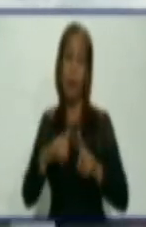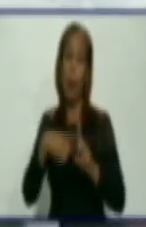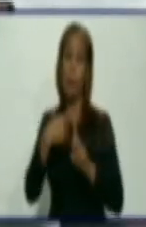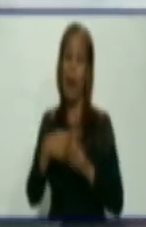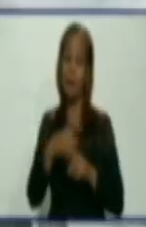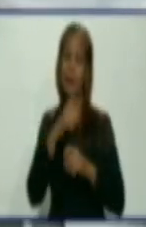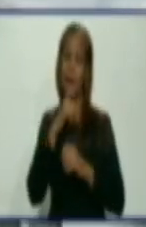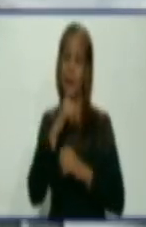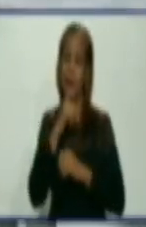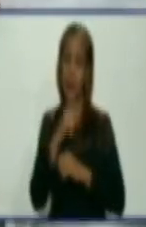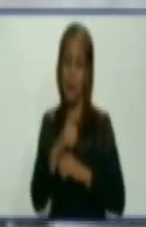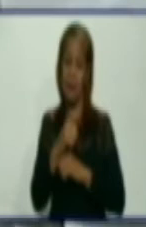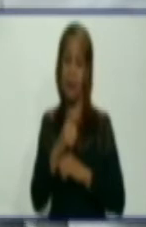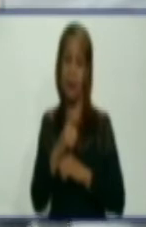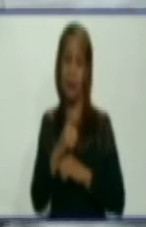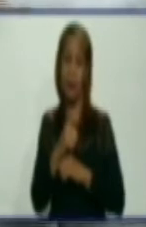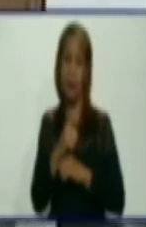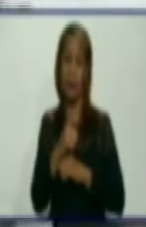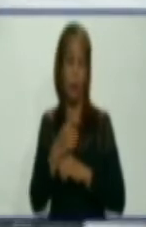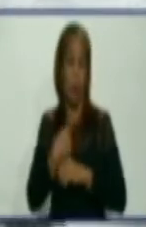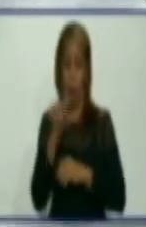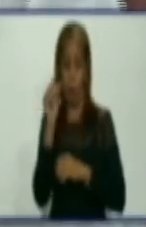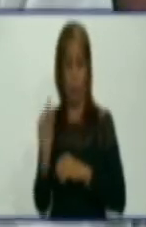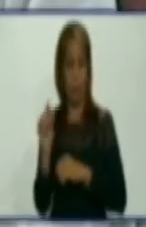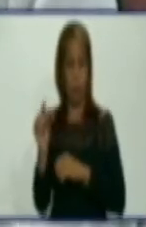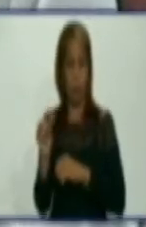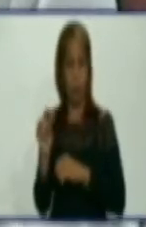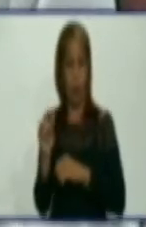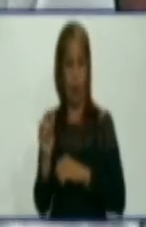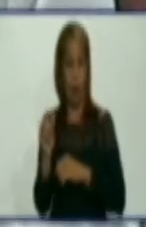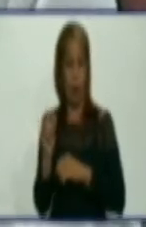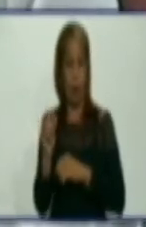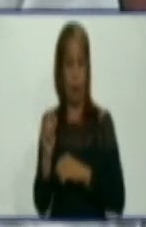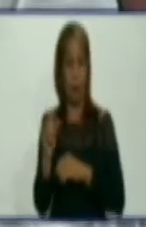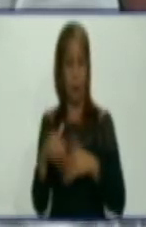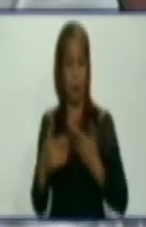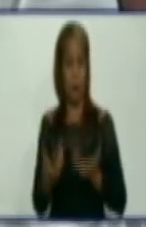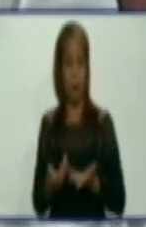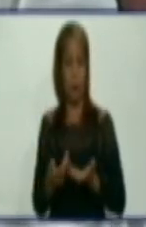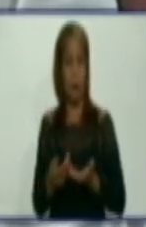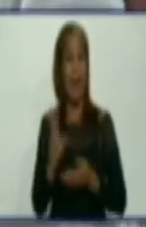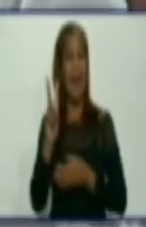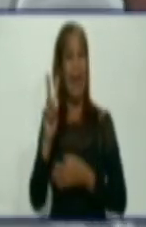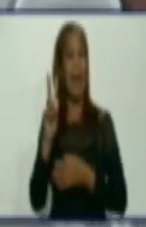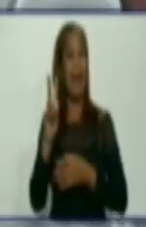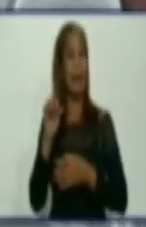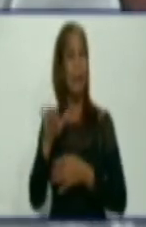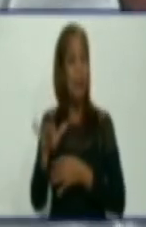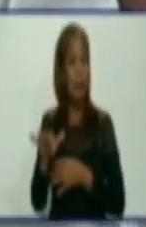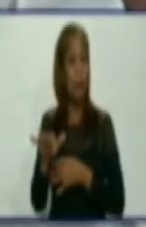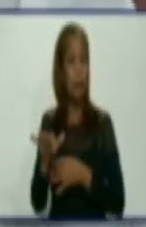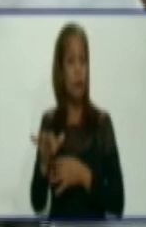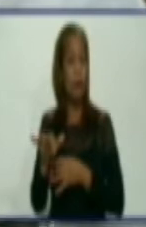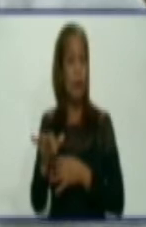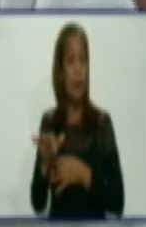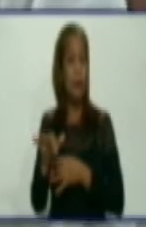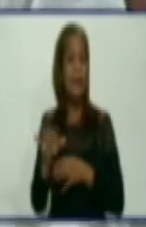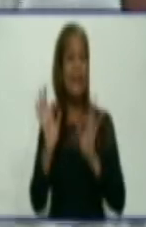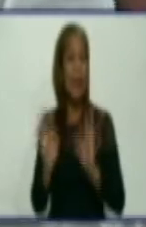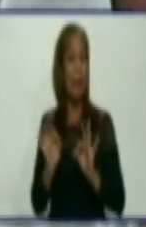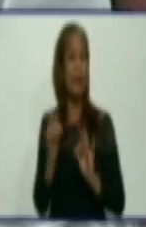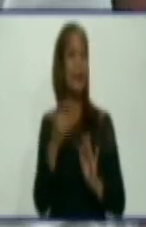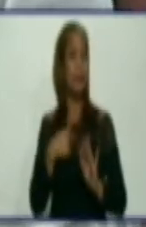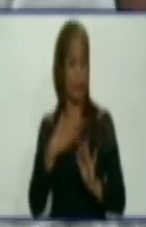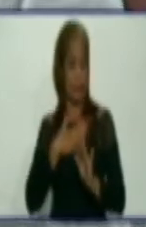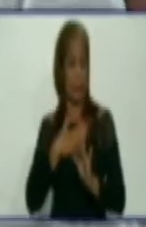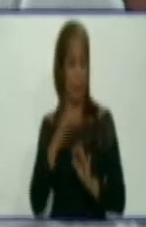desde el punto de vista individual, como ser humano, enfrentar la enfermedad. El virus se defiende, lo estamos atacando, lo estamos destruyendo, y él